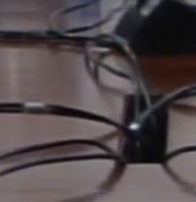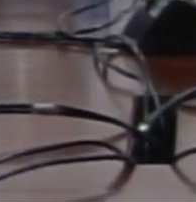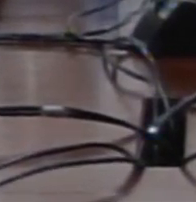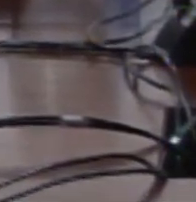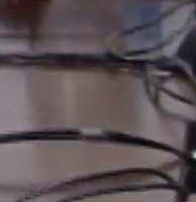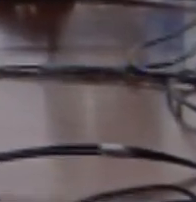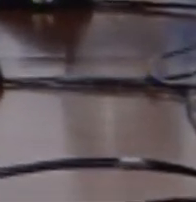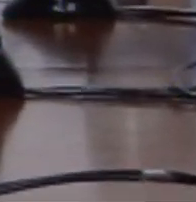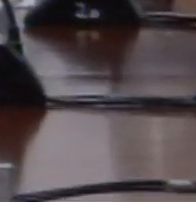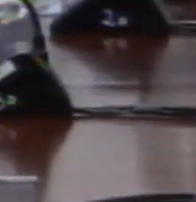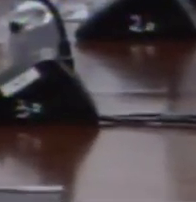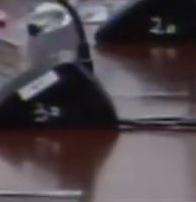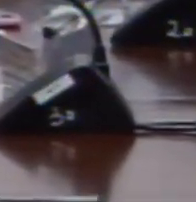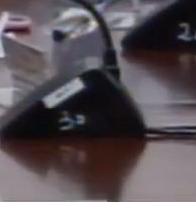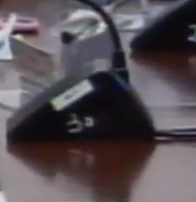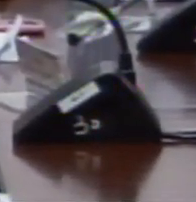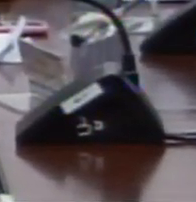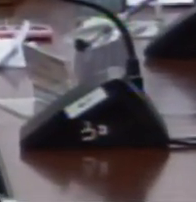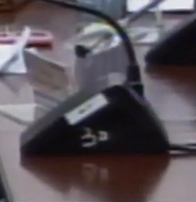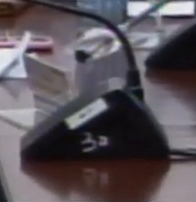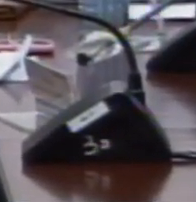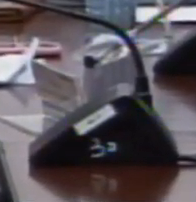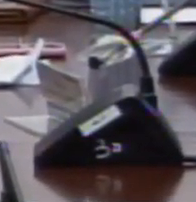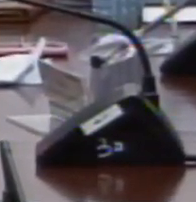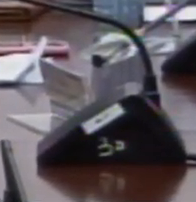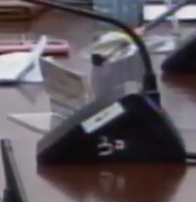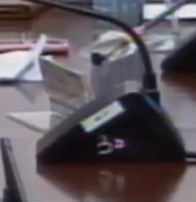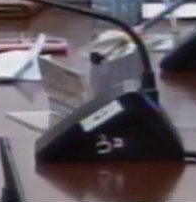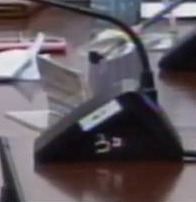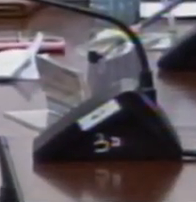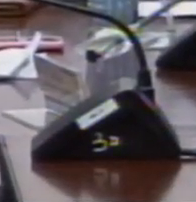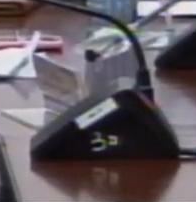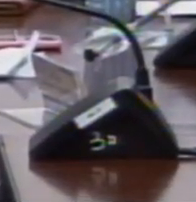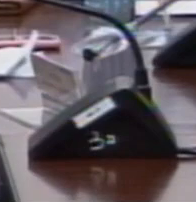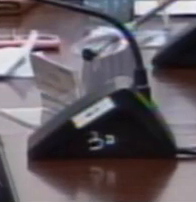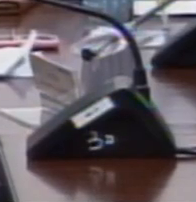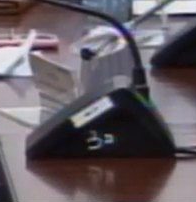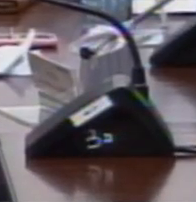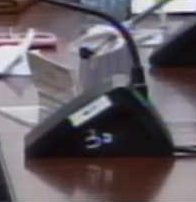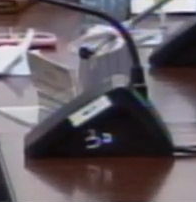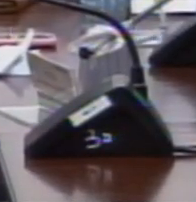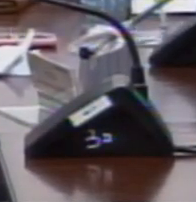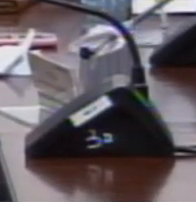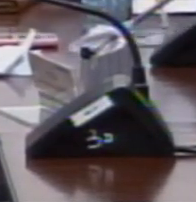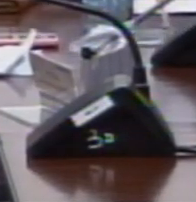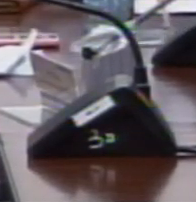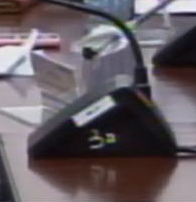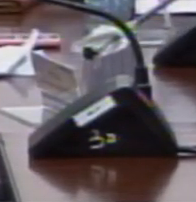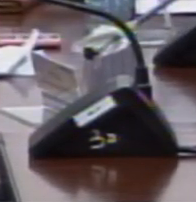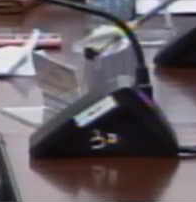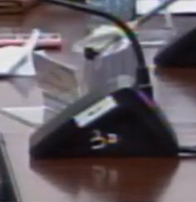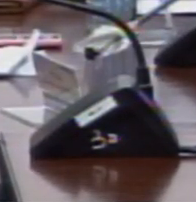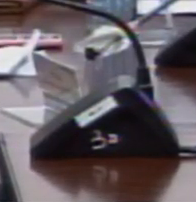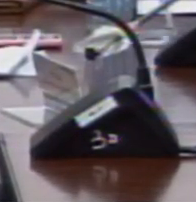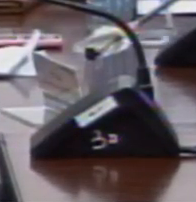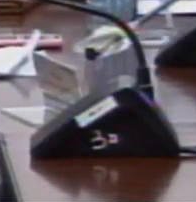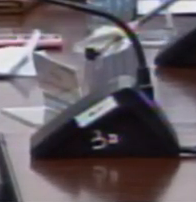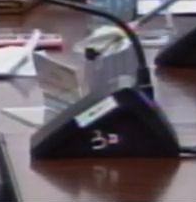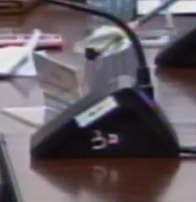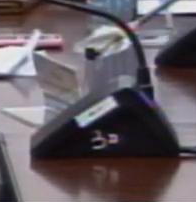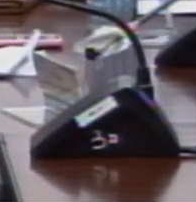un determinado rubro. Entonces yo sí creo, presidente, que hemos dado muestras suficientes de que para nosotros